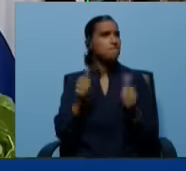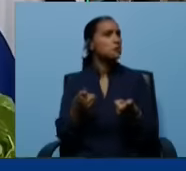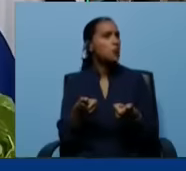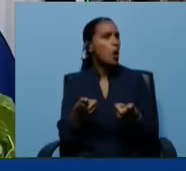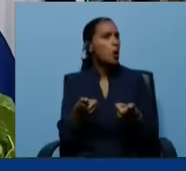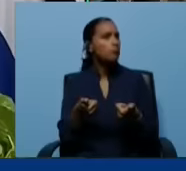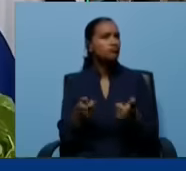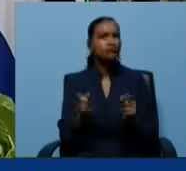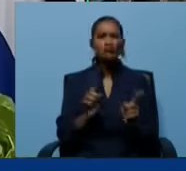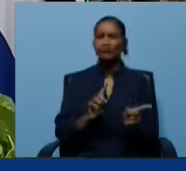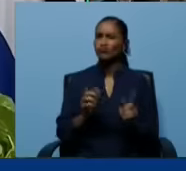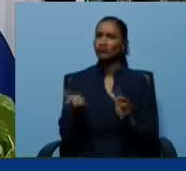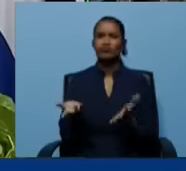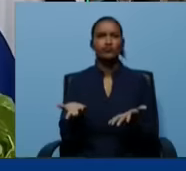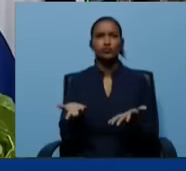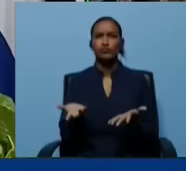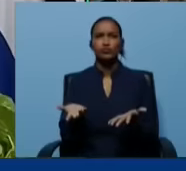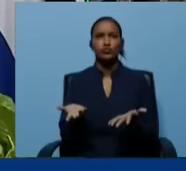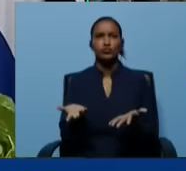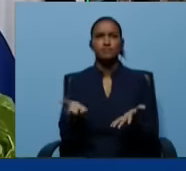Sí,